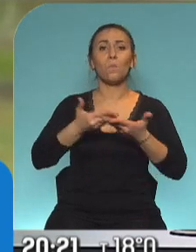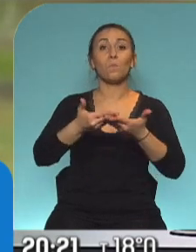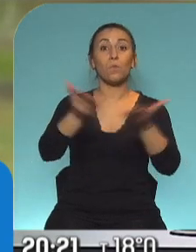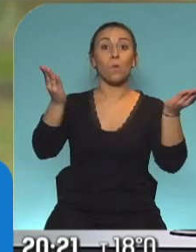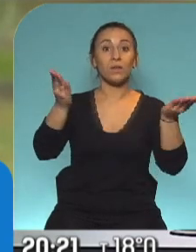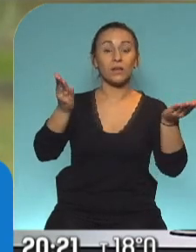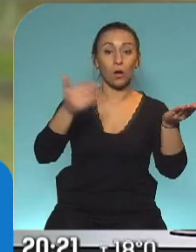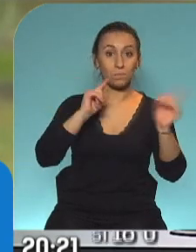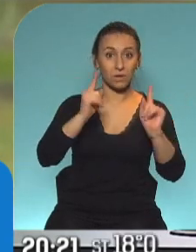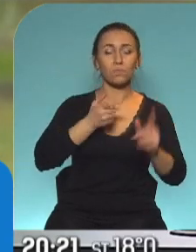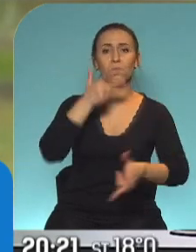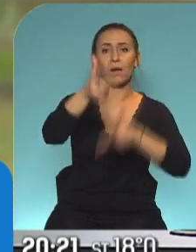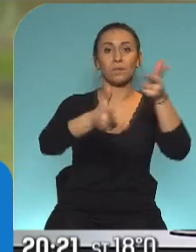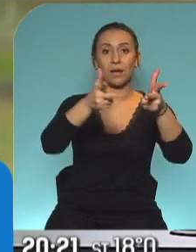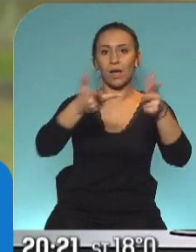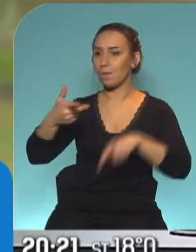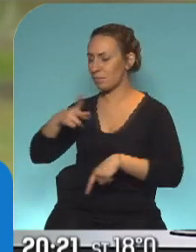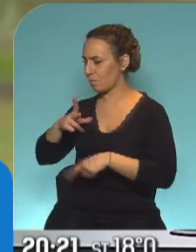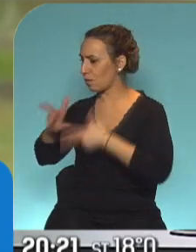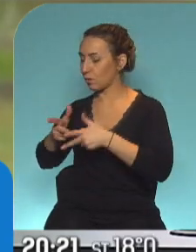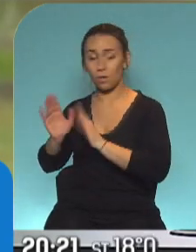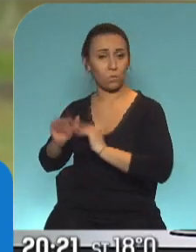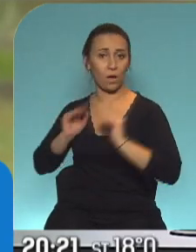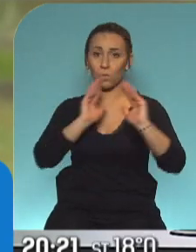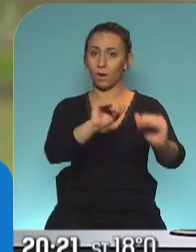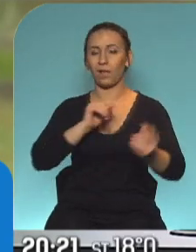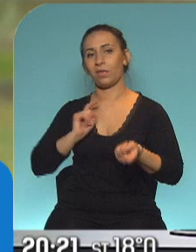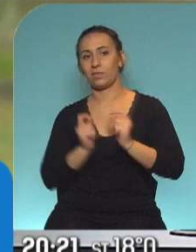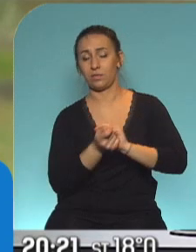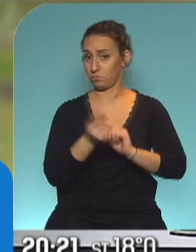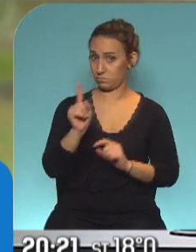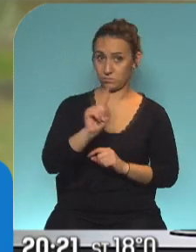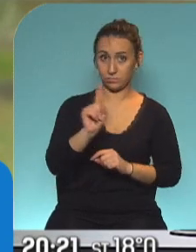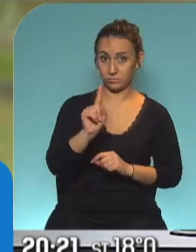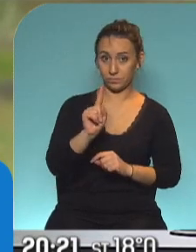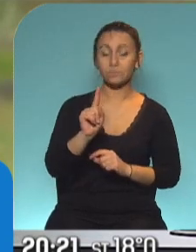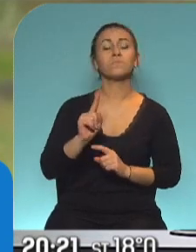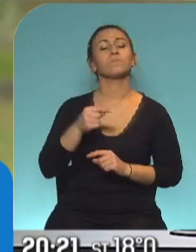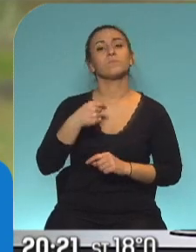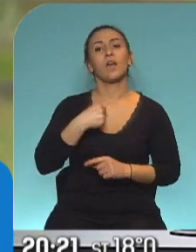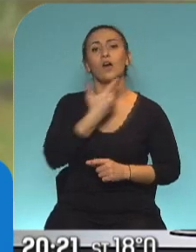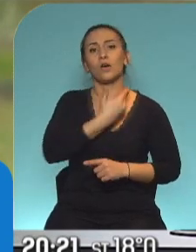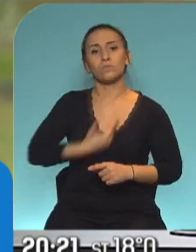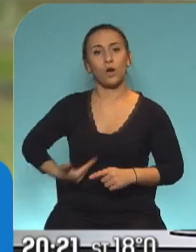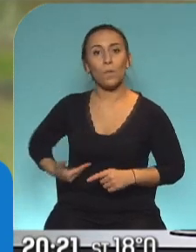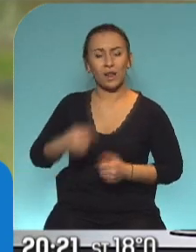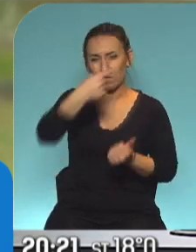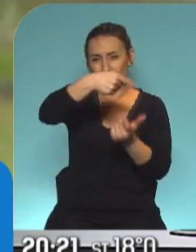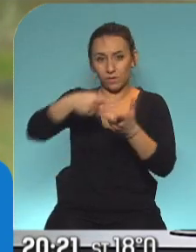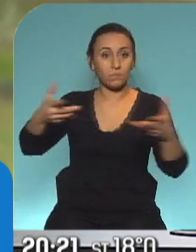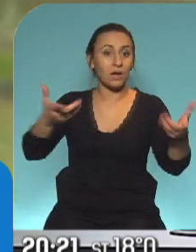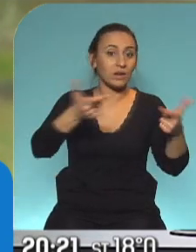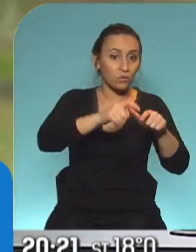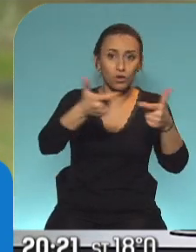privado. Y por lo tanto, en cada reunión privada que tuve con los gobernadores y les dije esto lo podemos